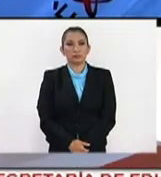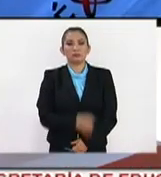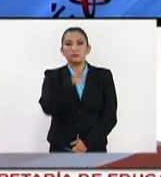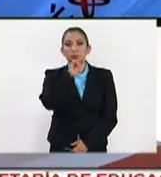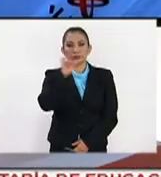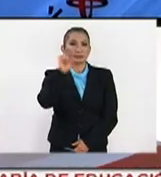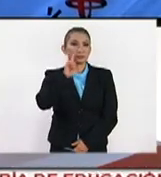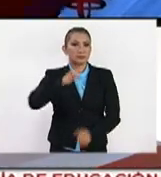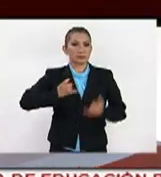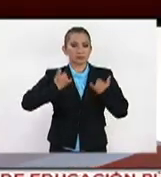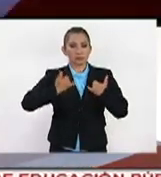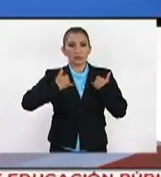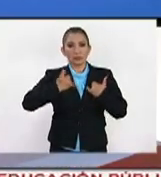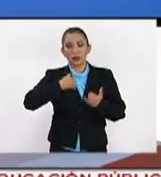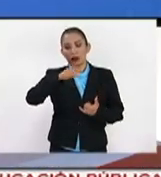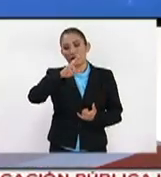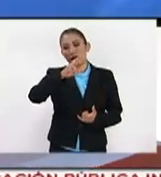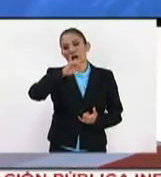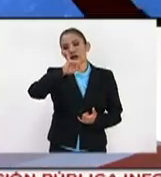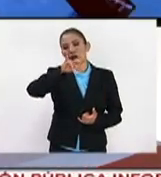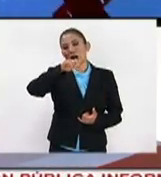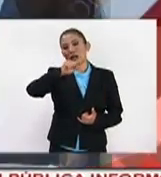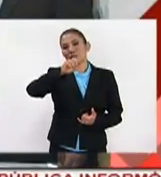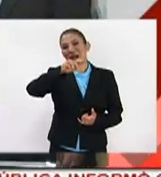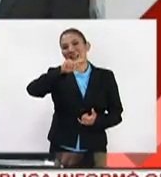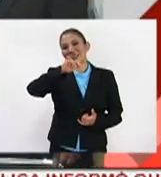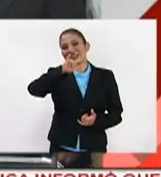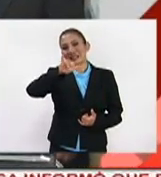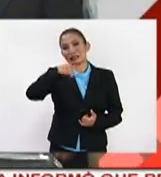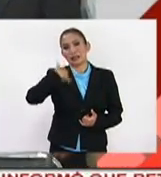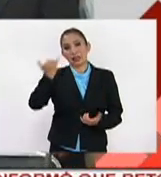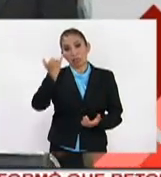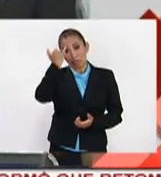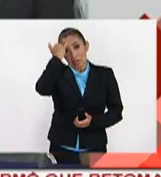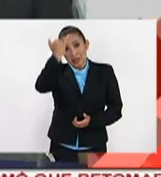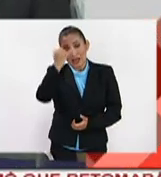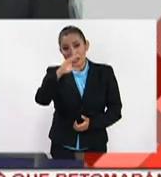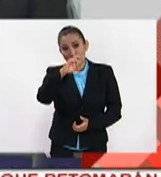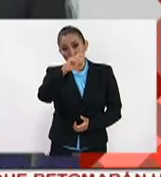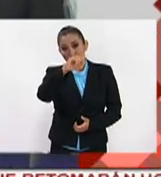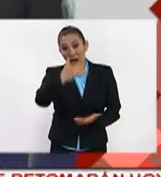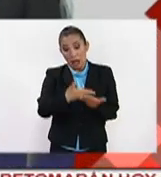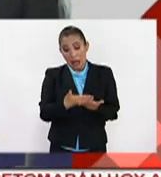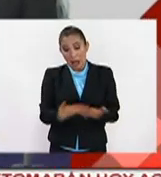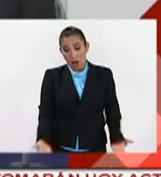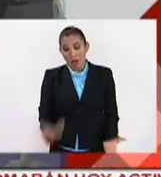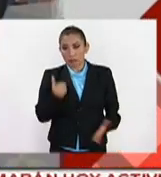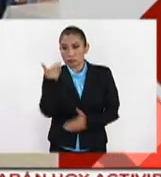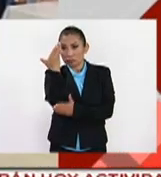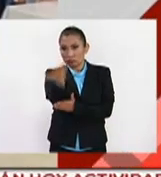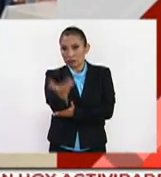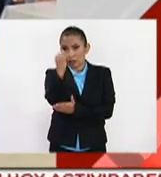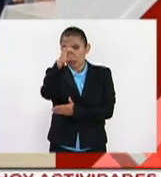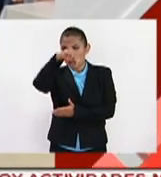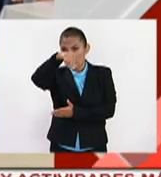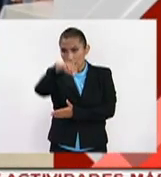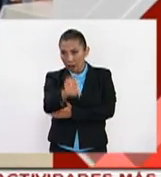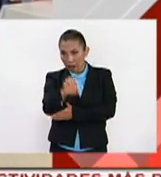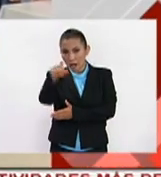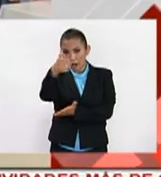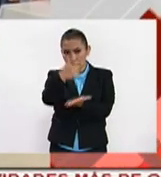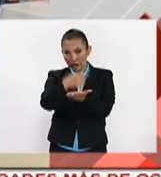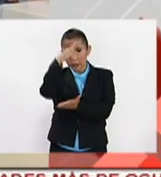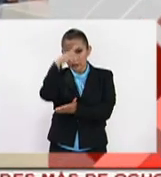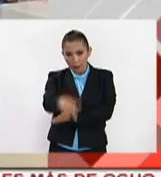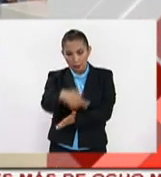También la joven Lucía Riojas Martínez, integrante de la plataforma Iniciativa Ciudadana Ahora, solicitó al Instituto Electoral de la Ciudad